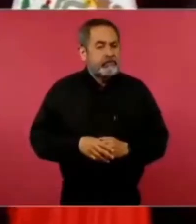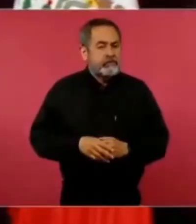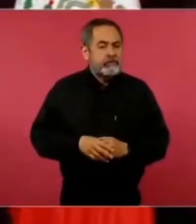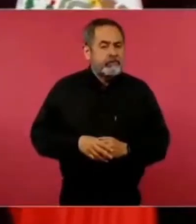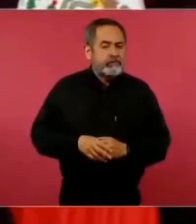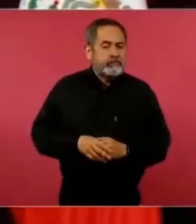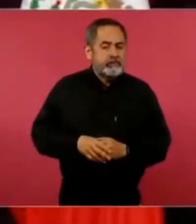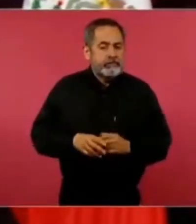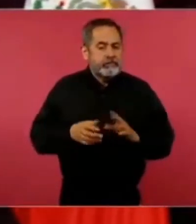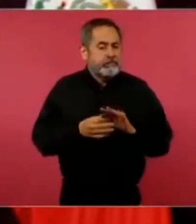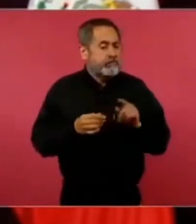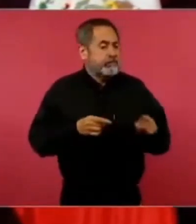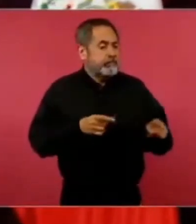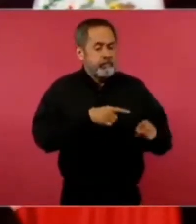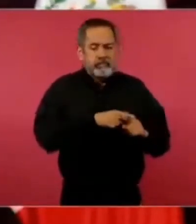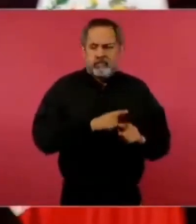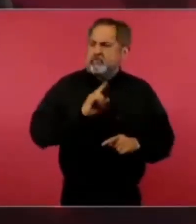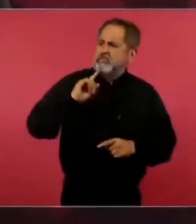fue el Estado.